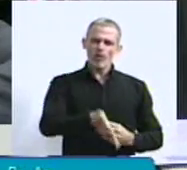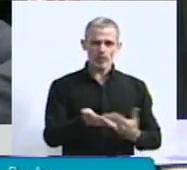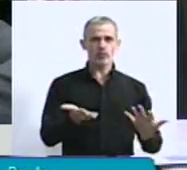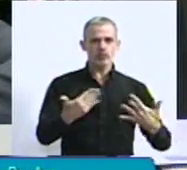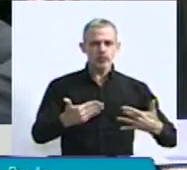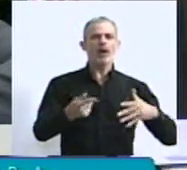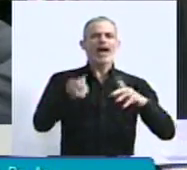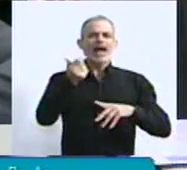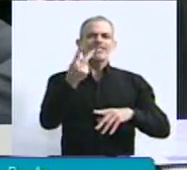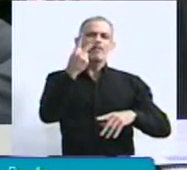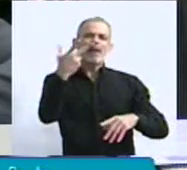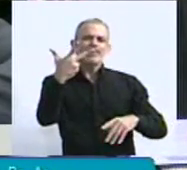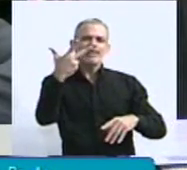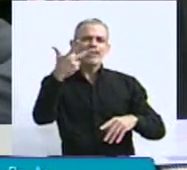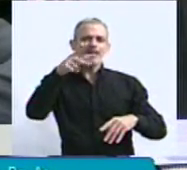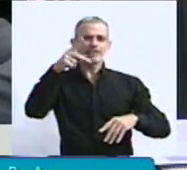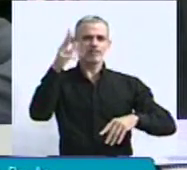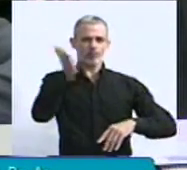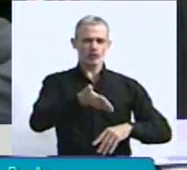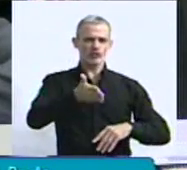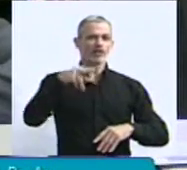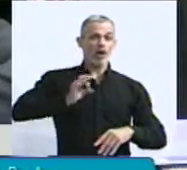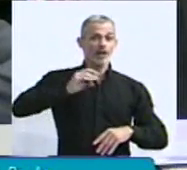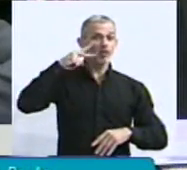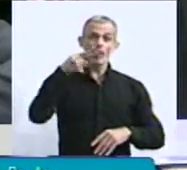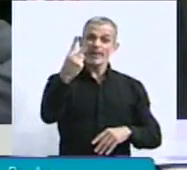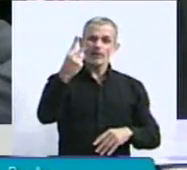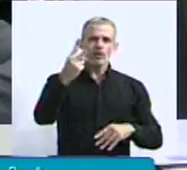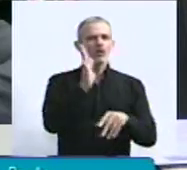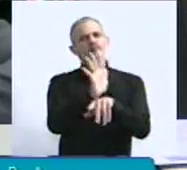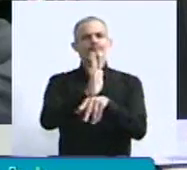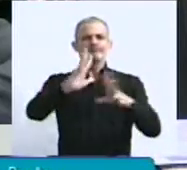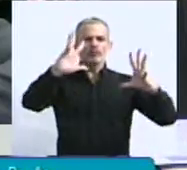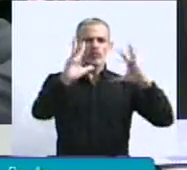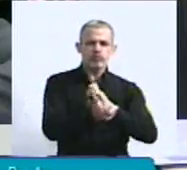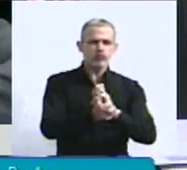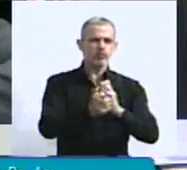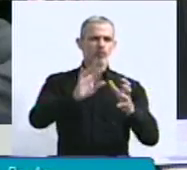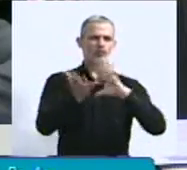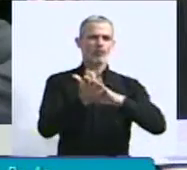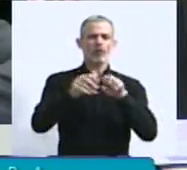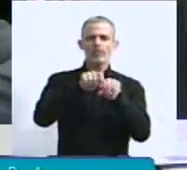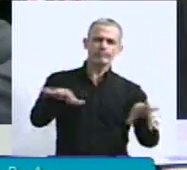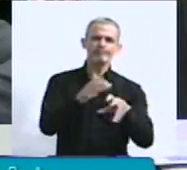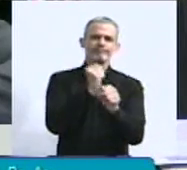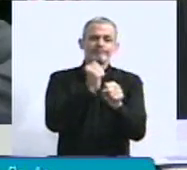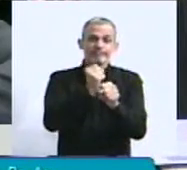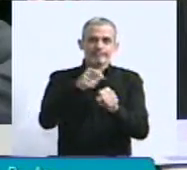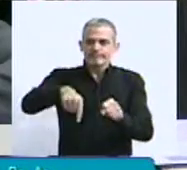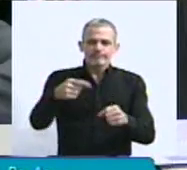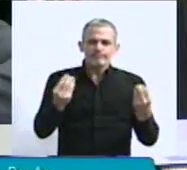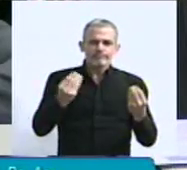el 23% en el 2002, destruyen el tejido social y laboral de este